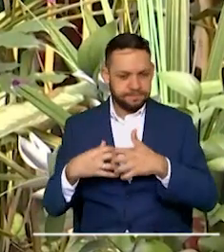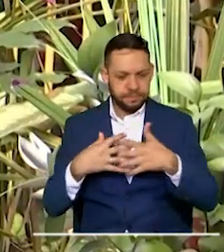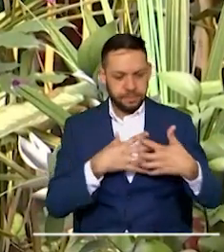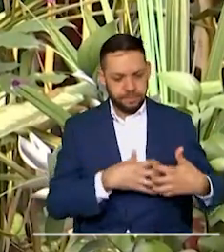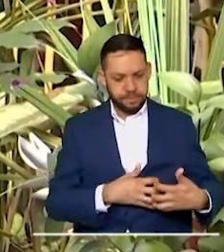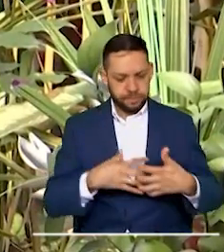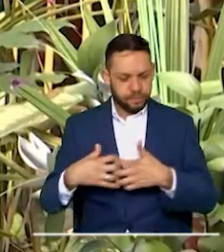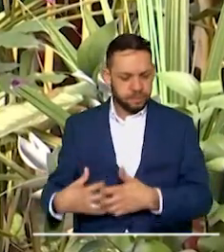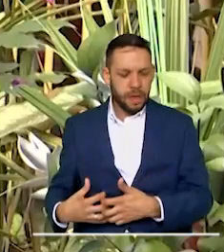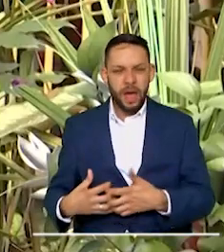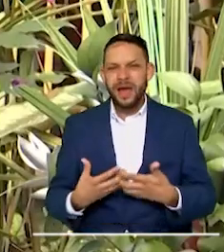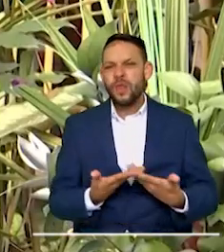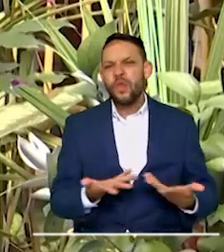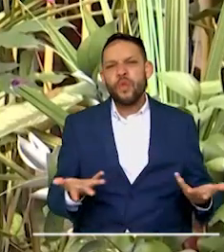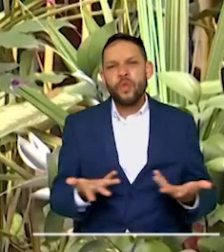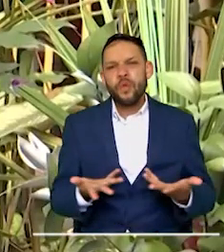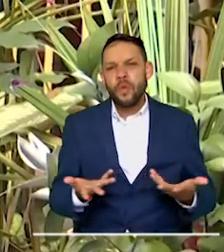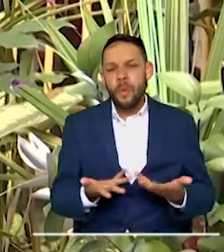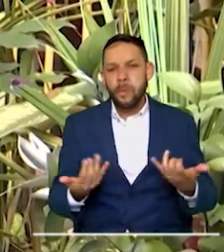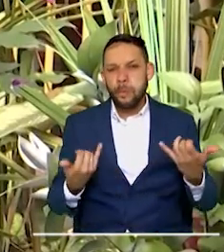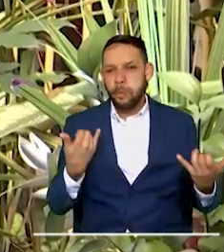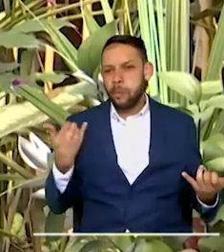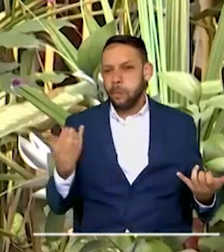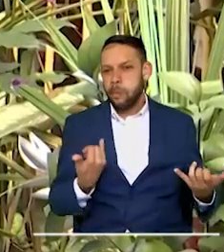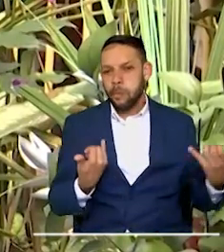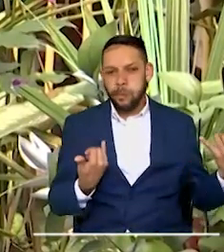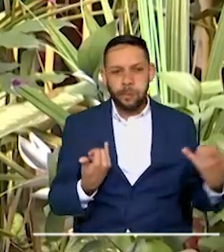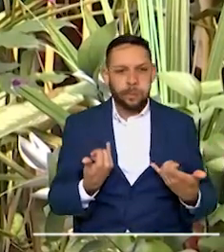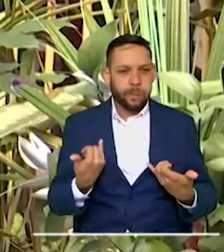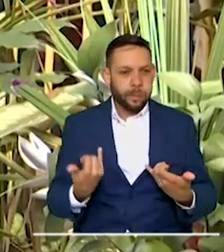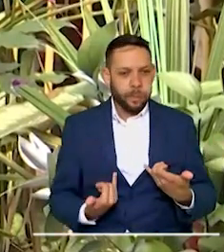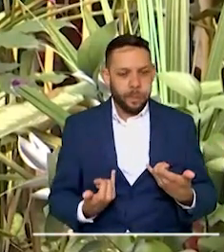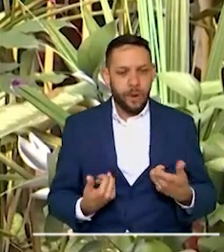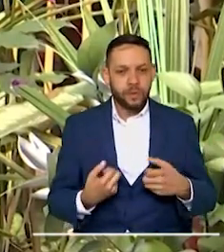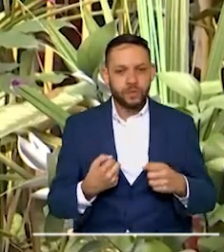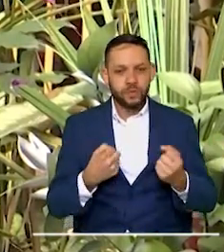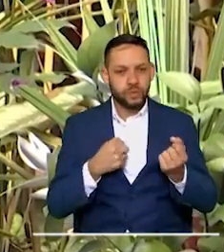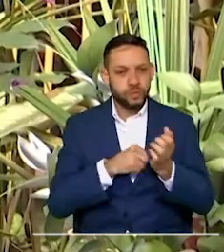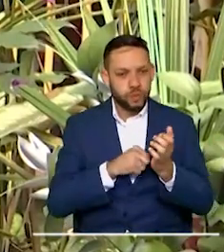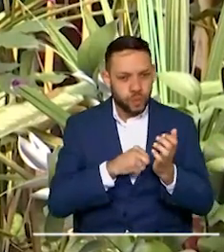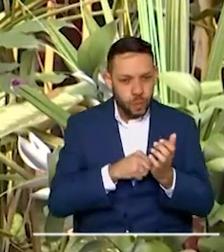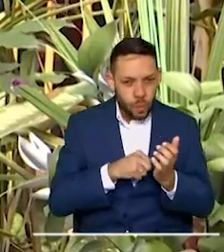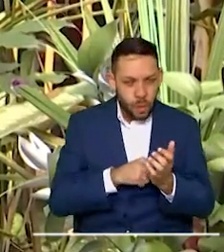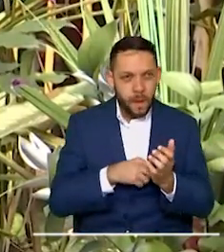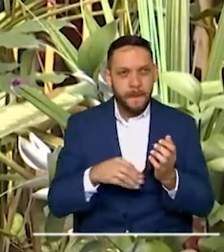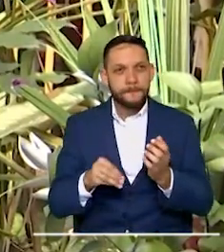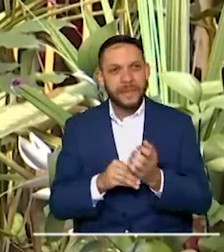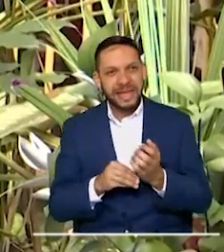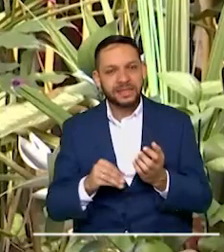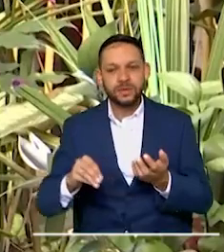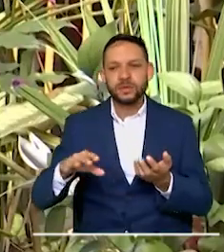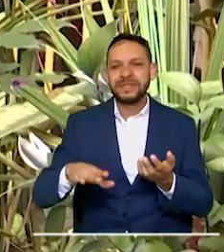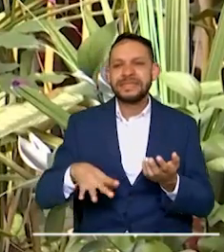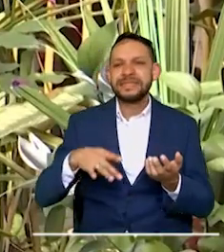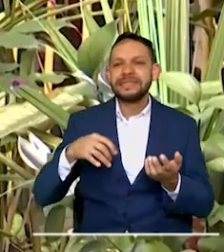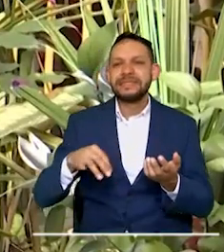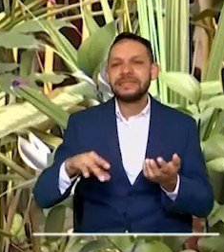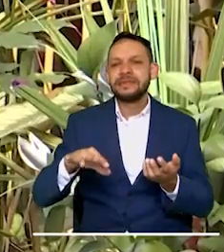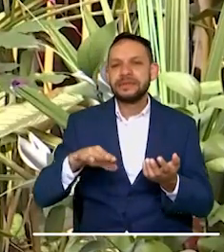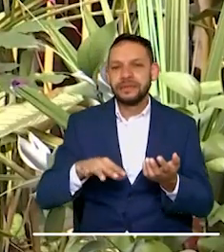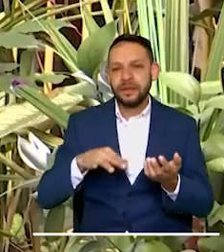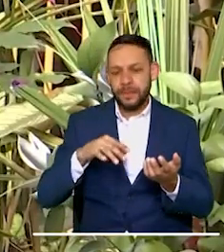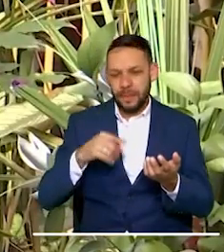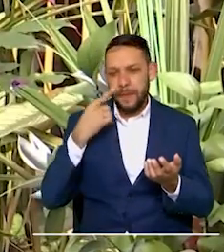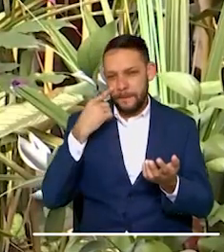puede determinar y ver los órganos tanto sólidos como los que contienen líquido. Es decir, que podemos ver